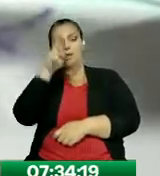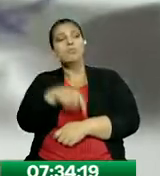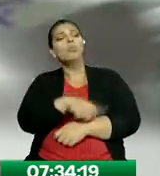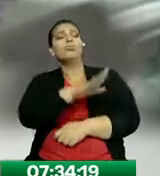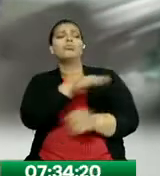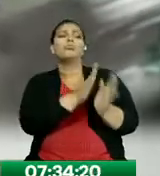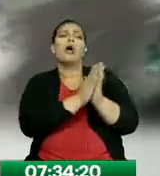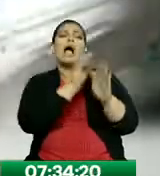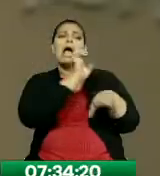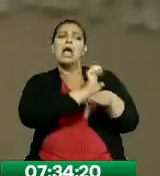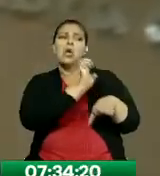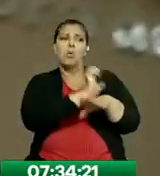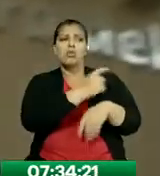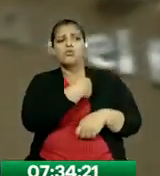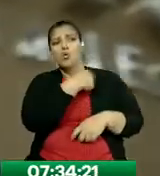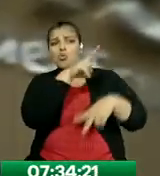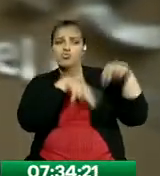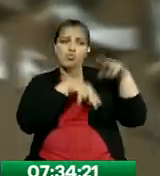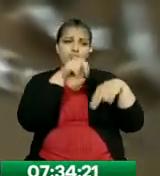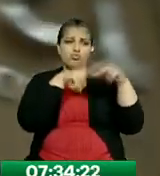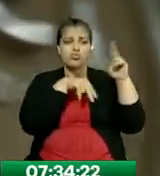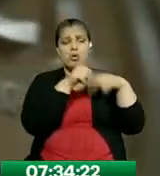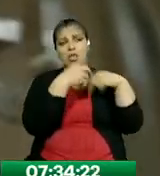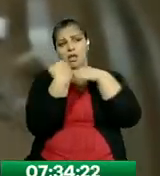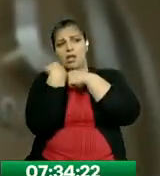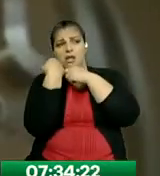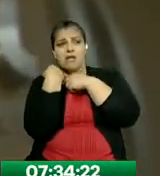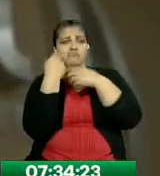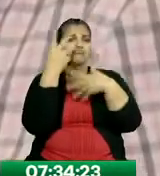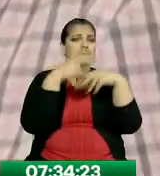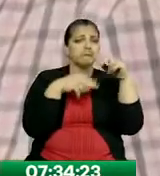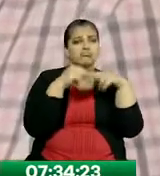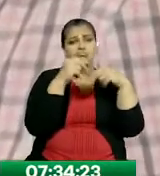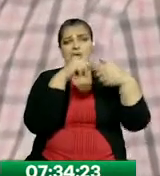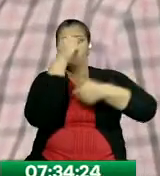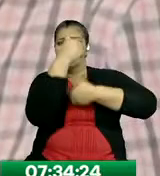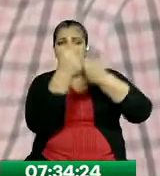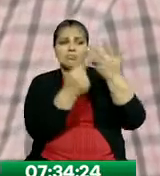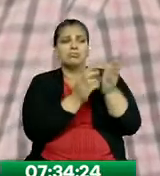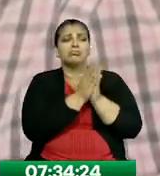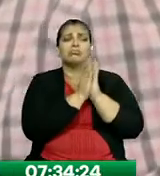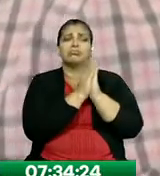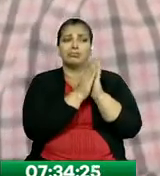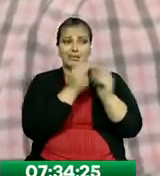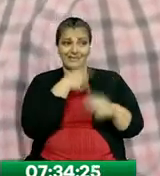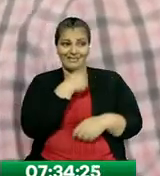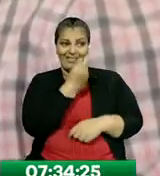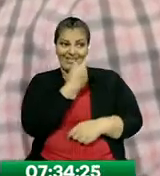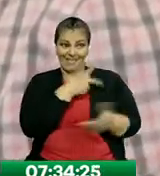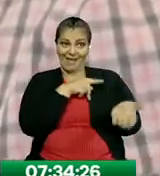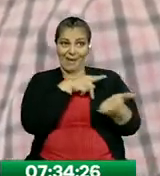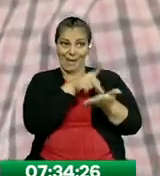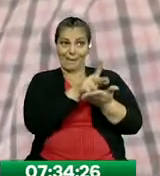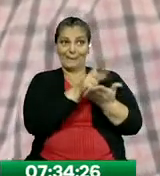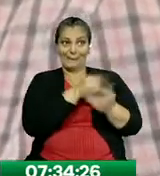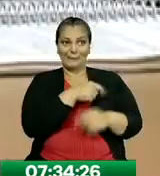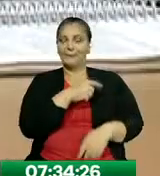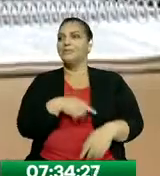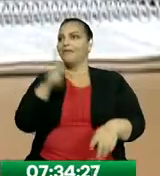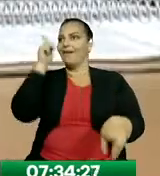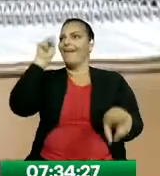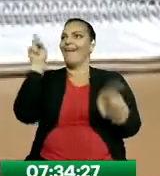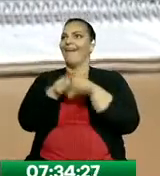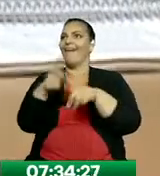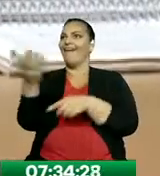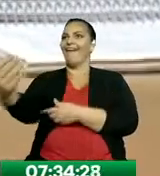Glory International y esta a su vez en cuentas de Telconet. Según Topic, revisando los estados financieros, se aduce que el